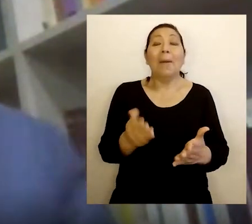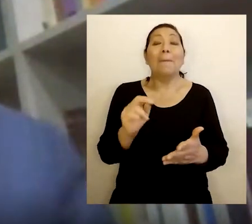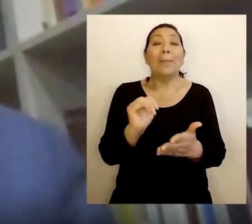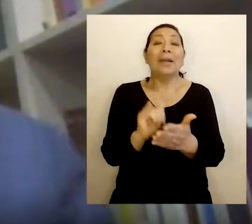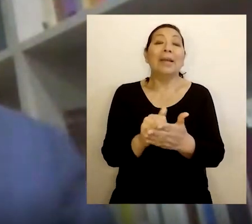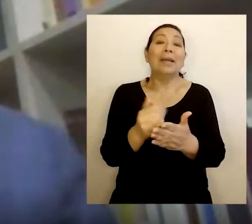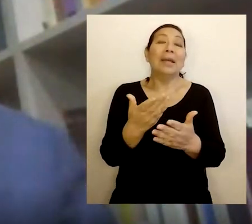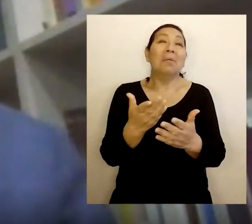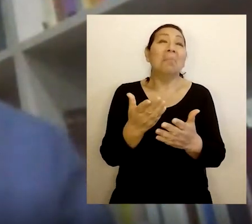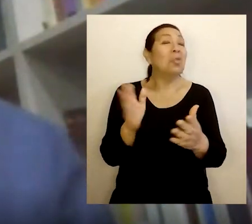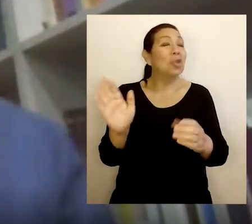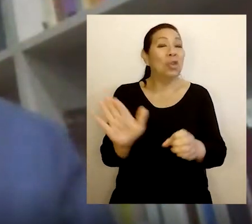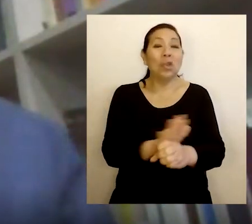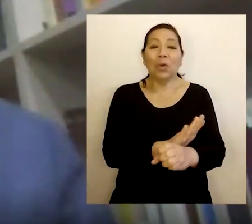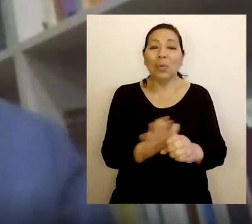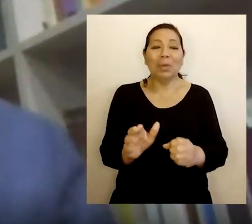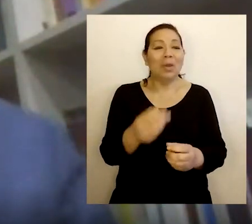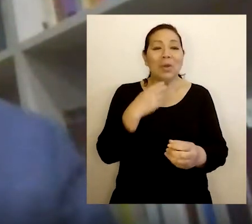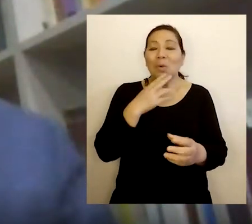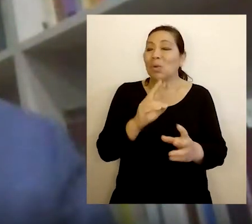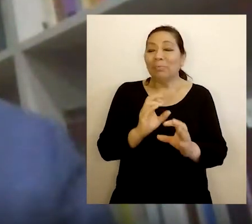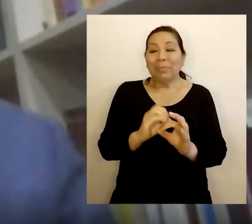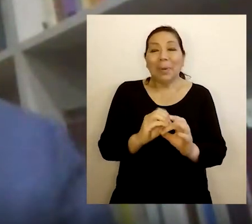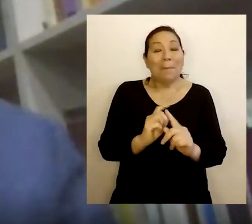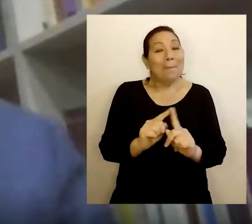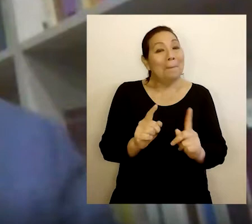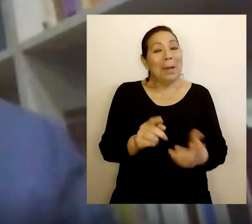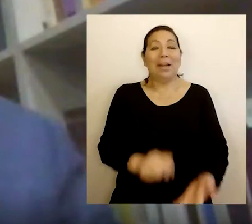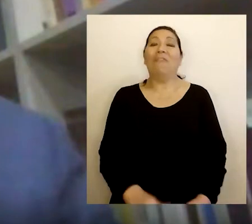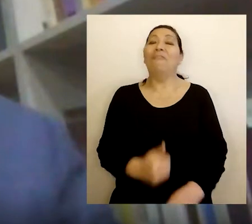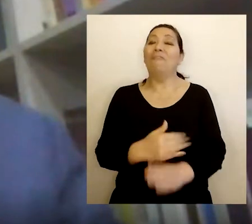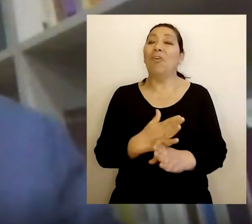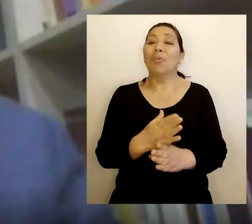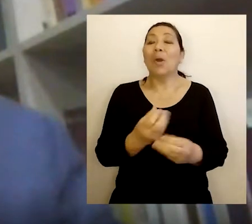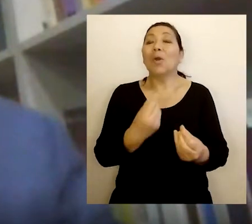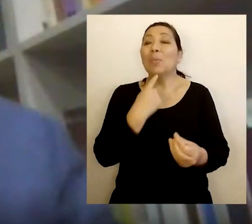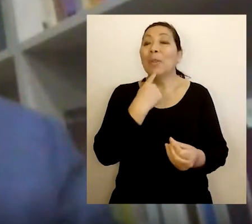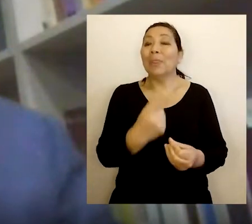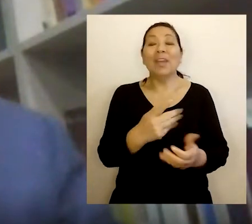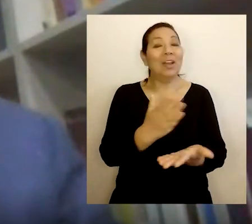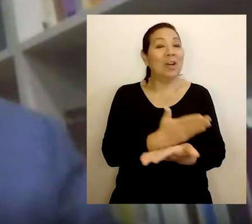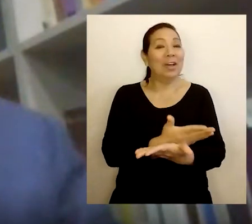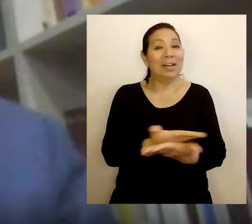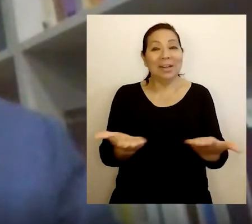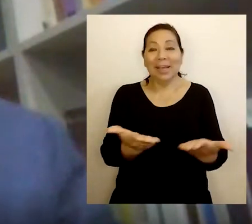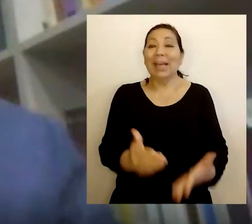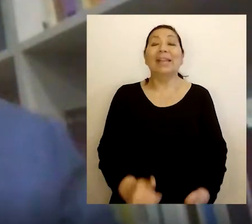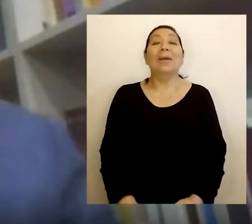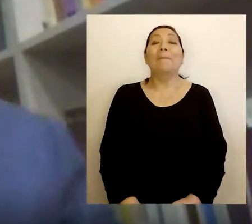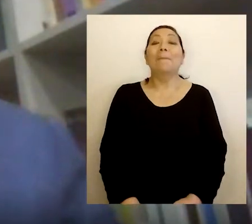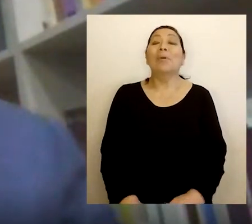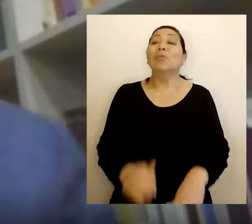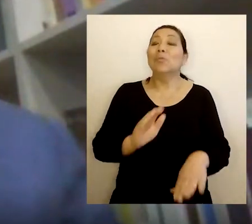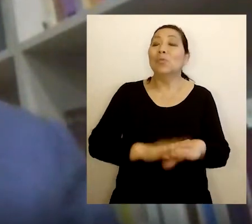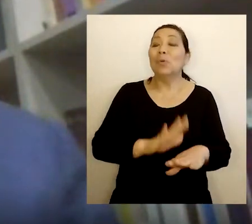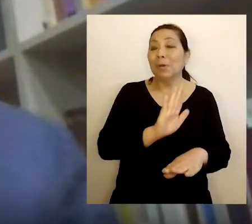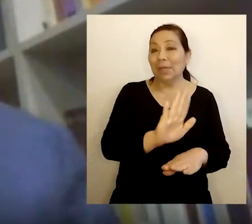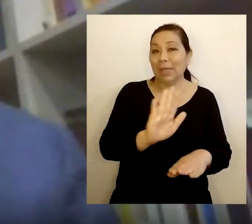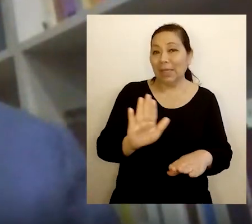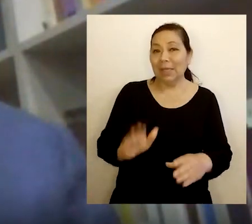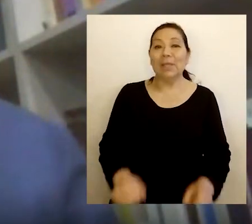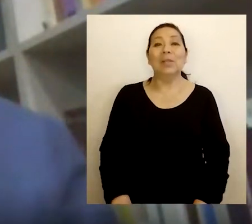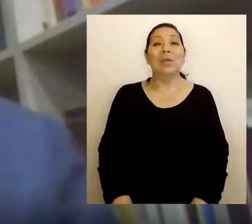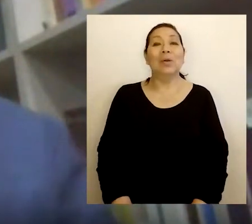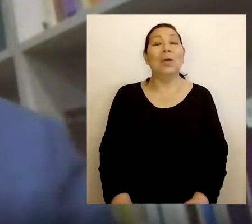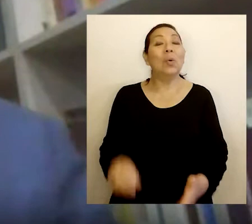esta apelación fue totalmente insustentada, mal motivada, no hizo referencia a ningún tipo de agravio, y sobre ello se estableció o